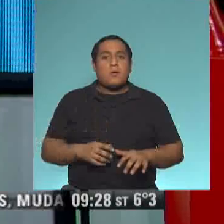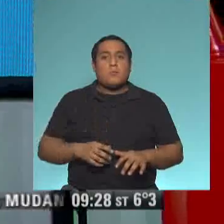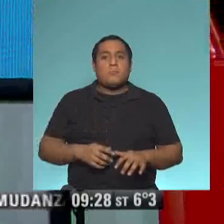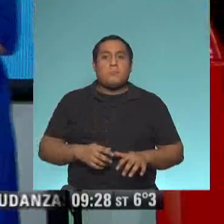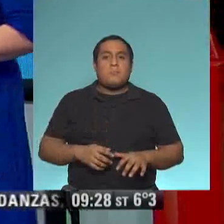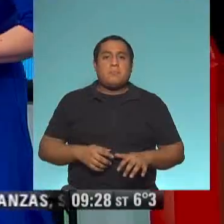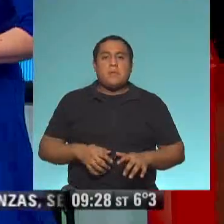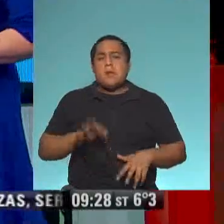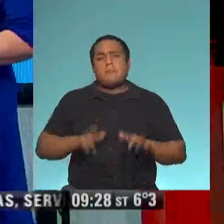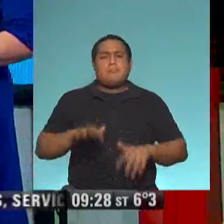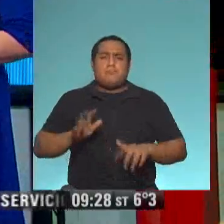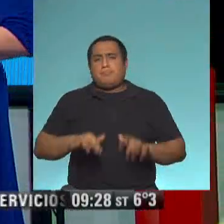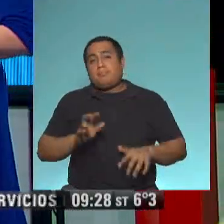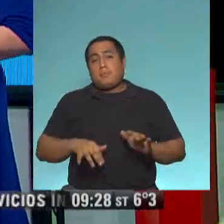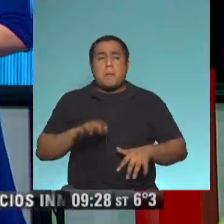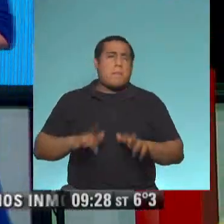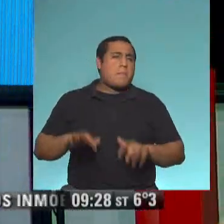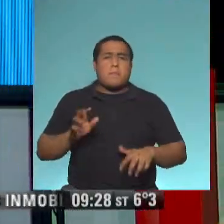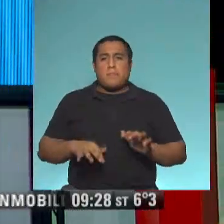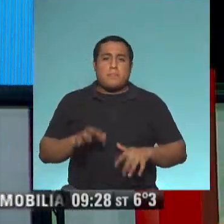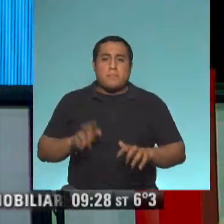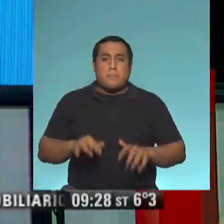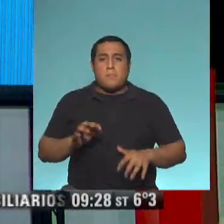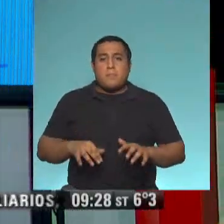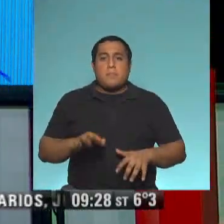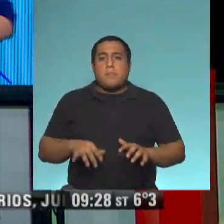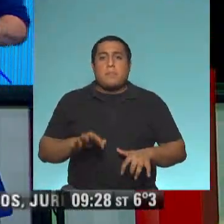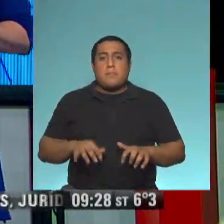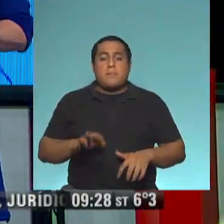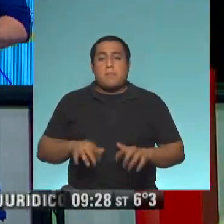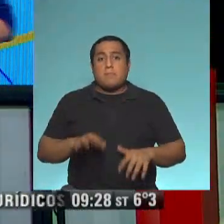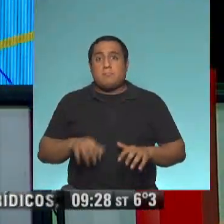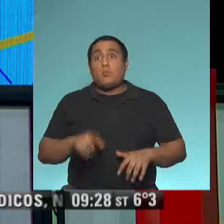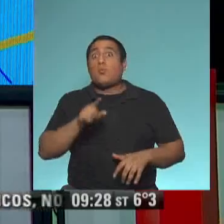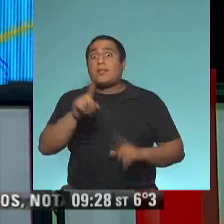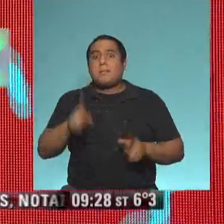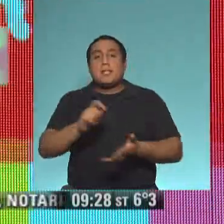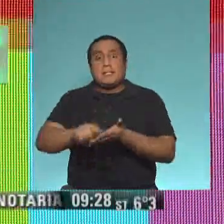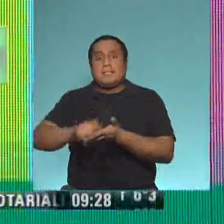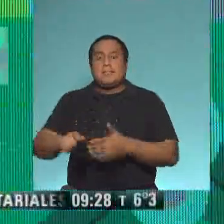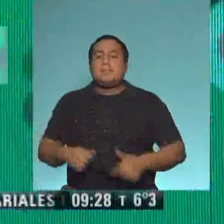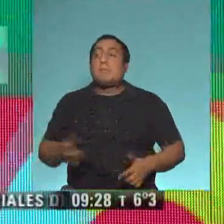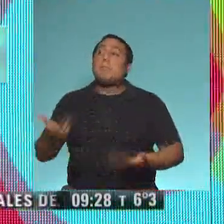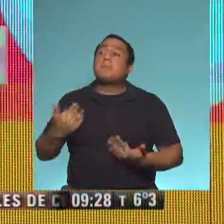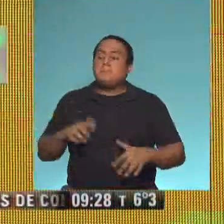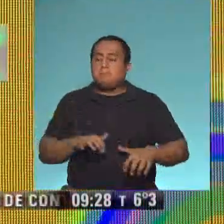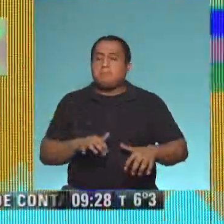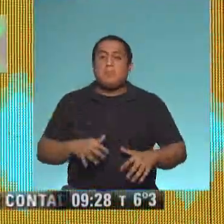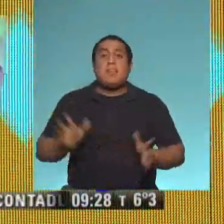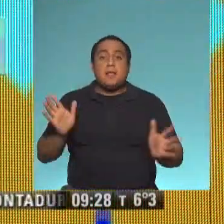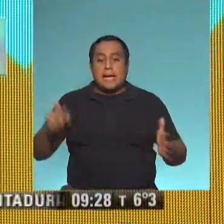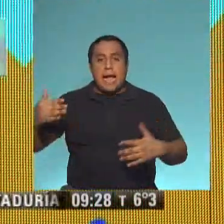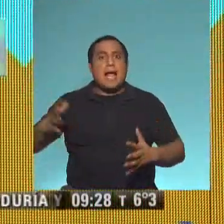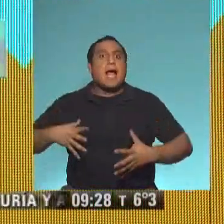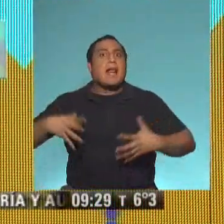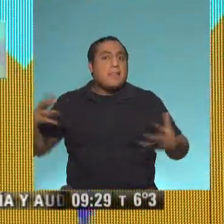No, con mi supercomputadora yo voy anotando todo lo que necesitamos. Y ustedes en sus casas también. Usted diga que anoto. Muy bien. Una caja